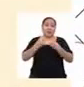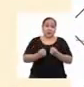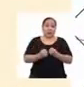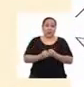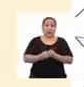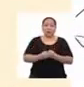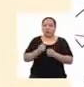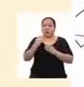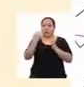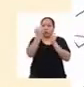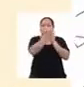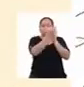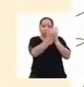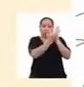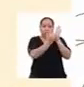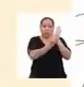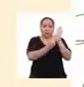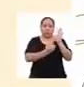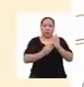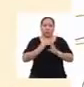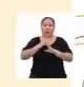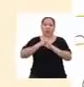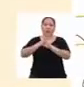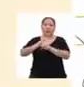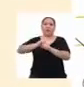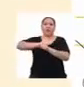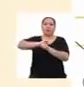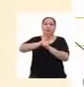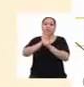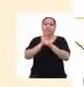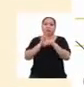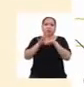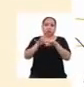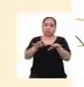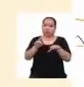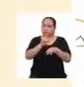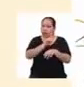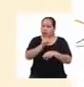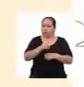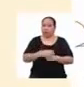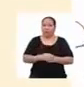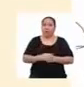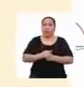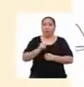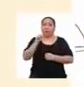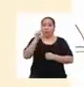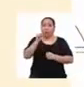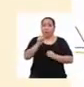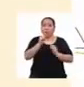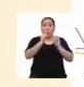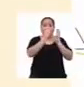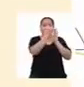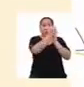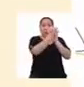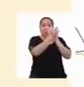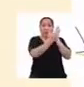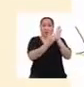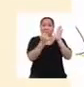el contagio de COVID-19 en nuestro país. Una